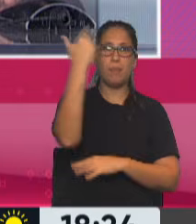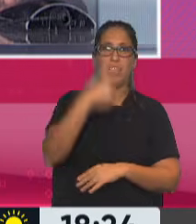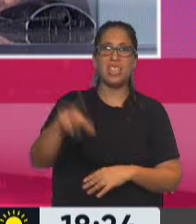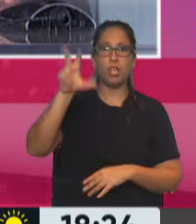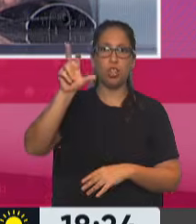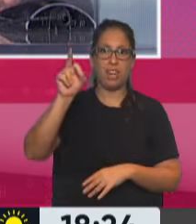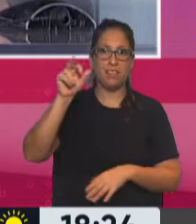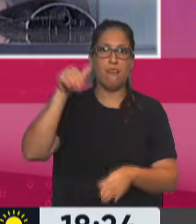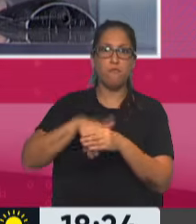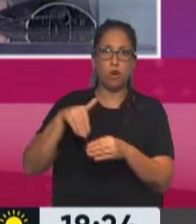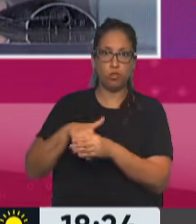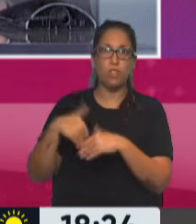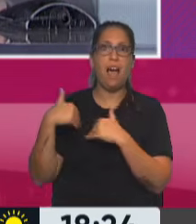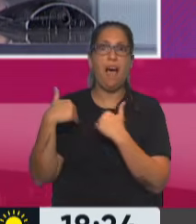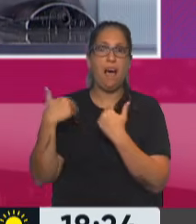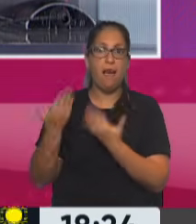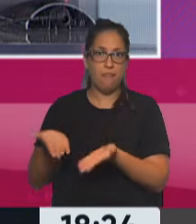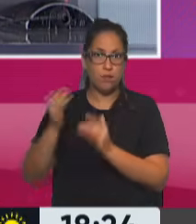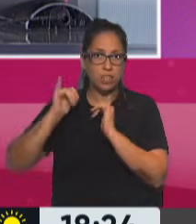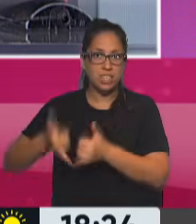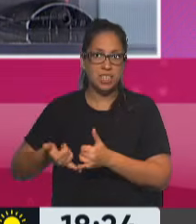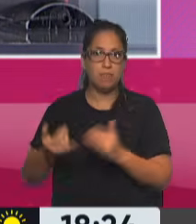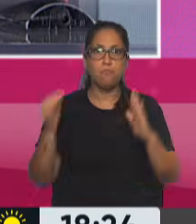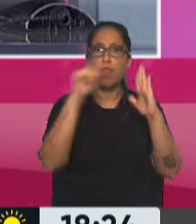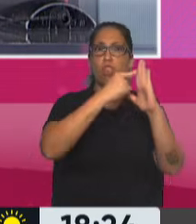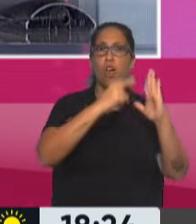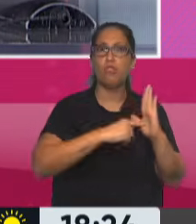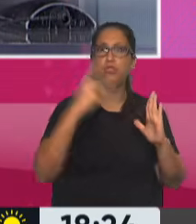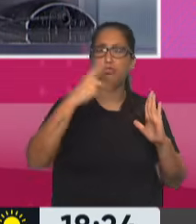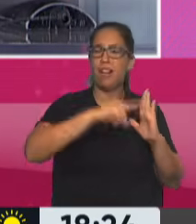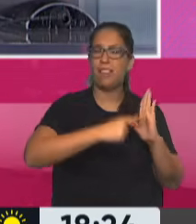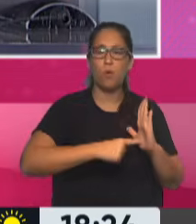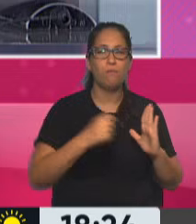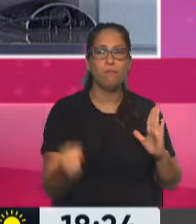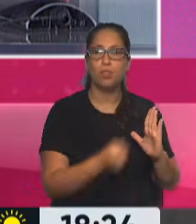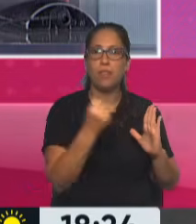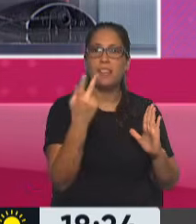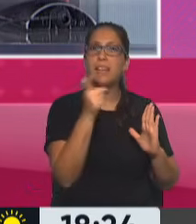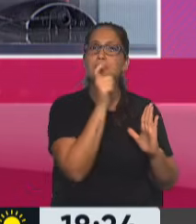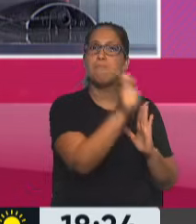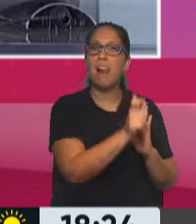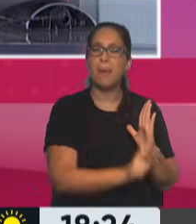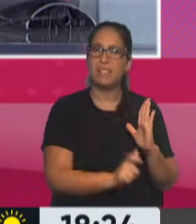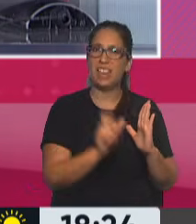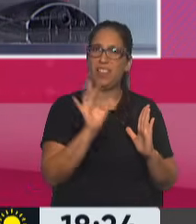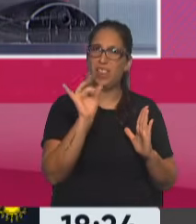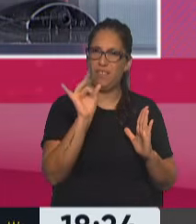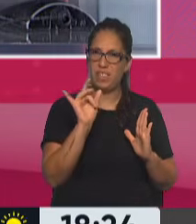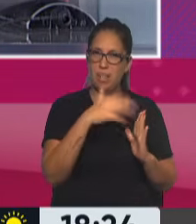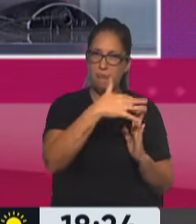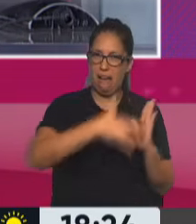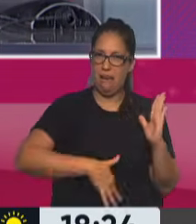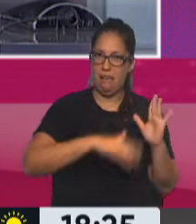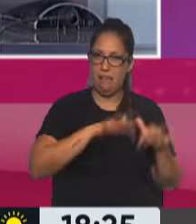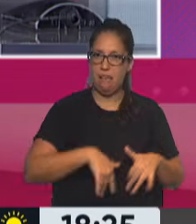21 en este caso en contra, presenta 2 artículos muy puntuales y 2 artículos que hablan de 3 palabras complejas en la redacción jurídica.